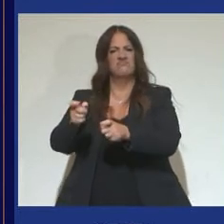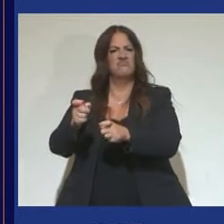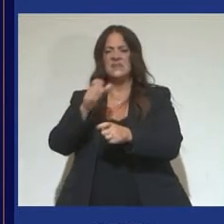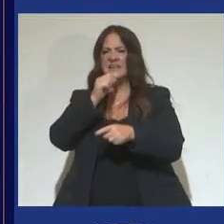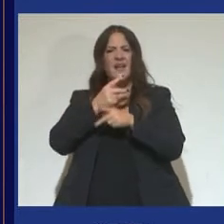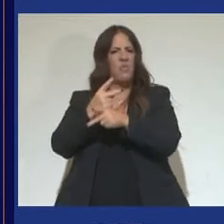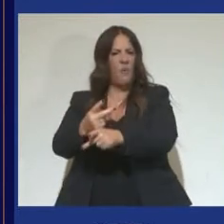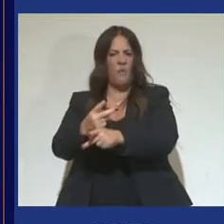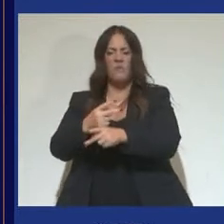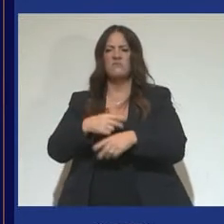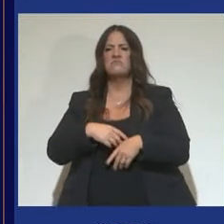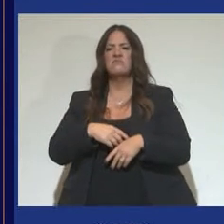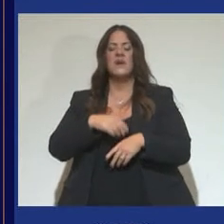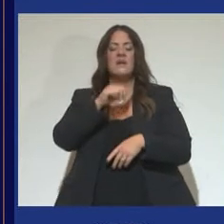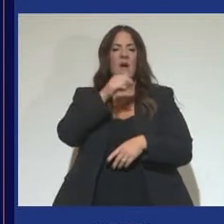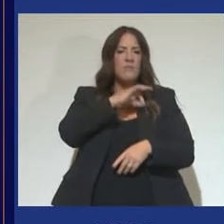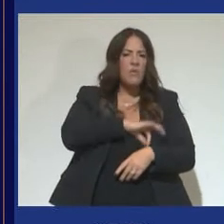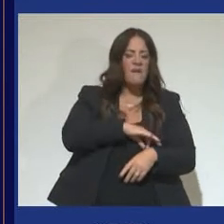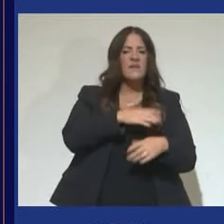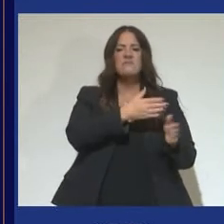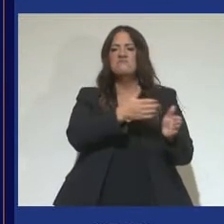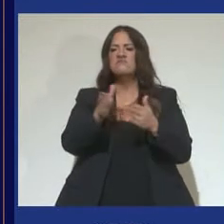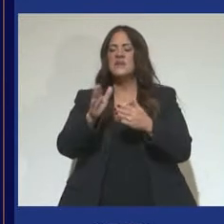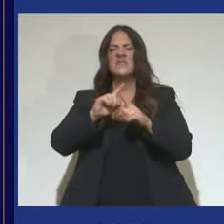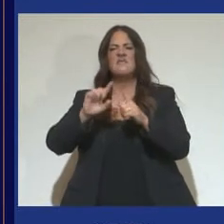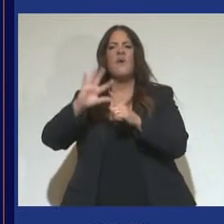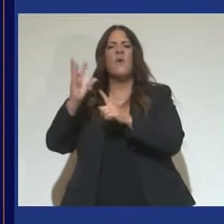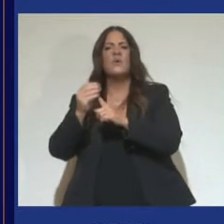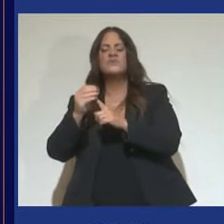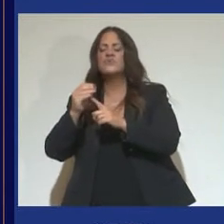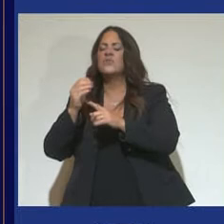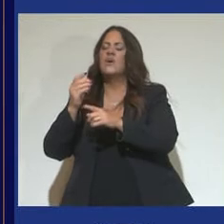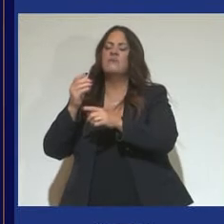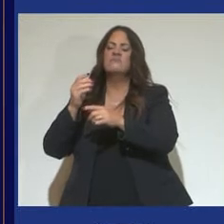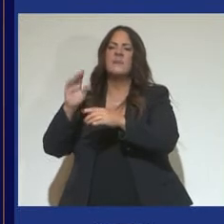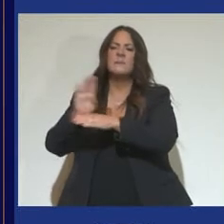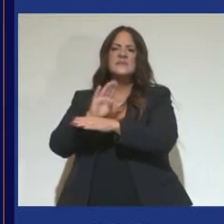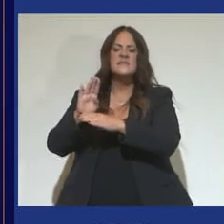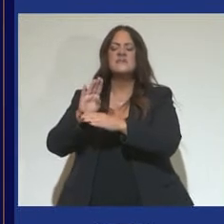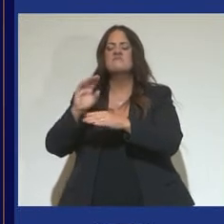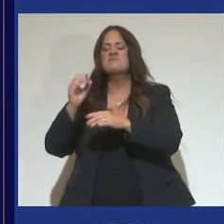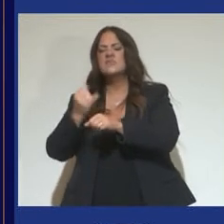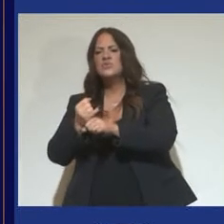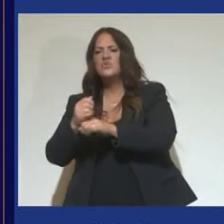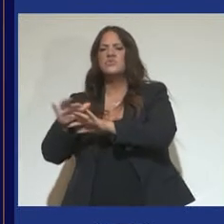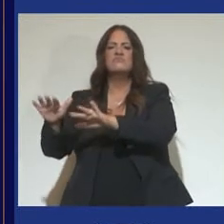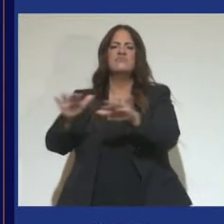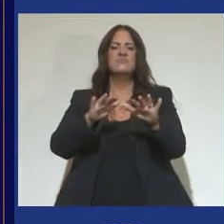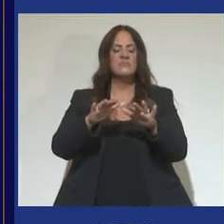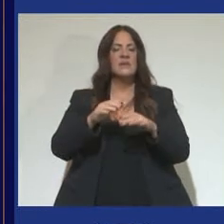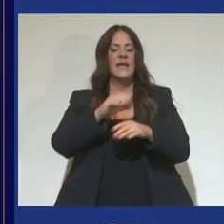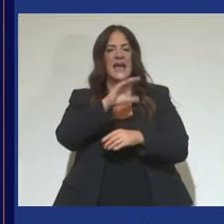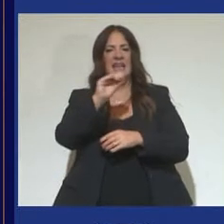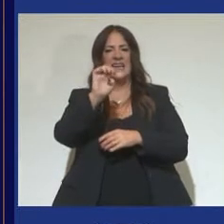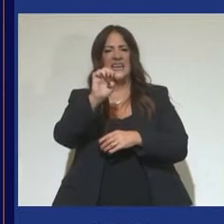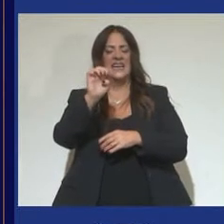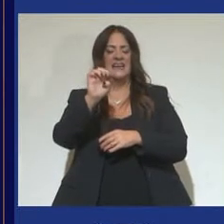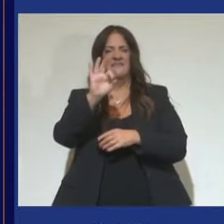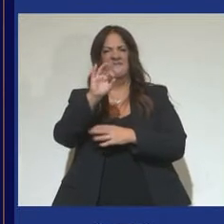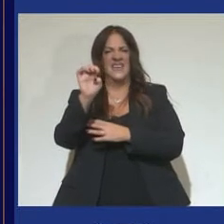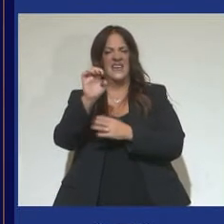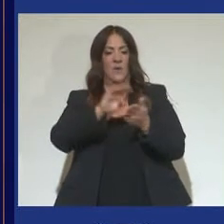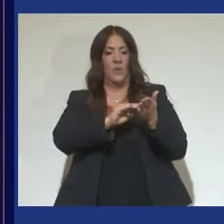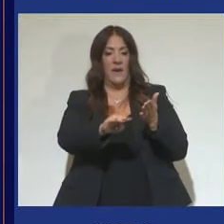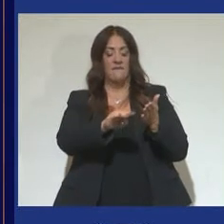y pequeñas empresas y también a instituciones culturales y estamos viendo perdón es a